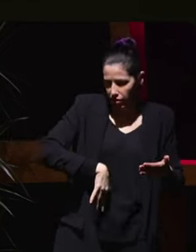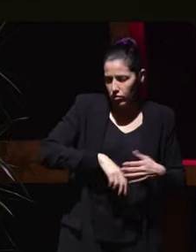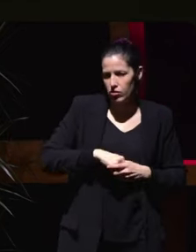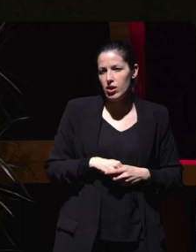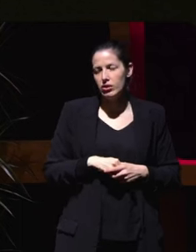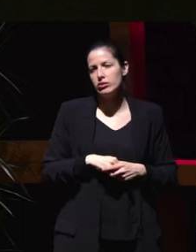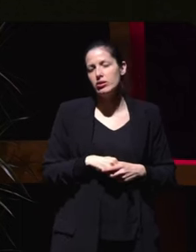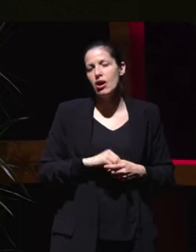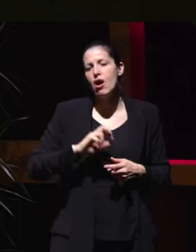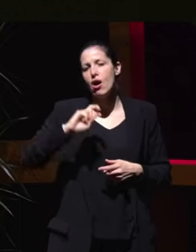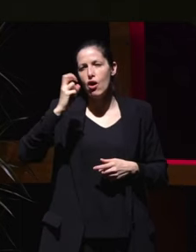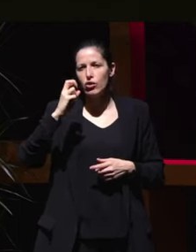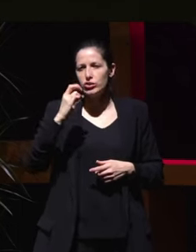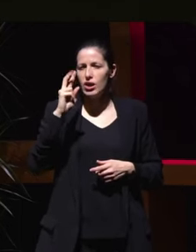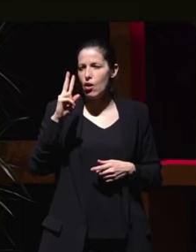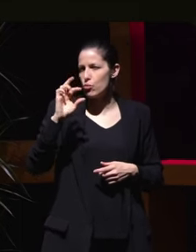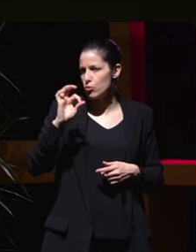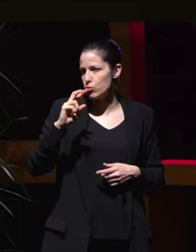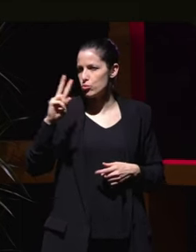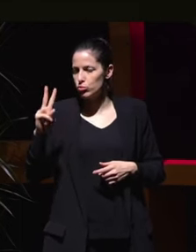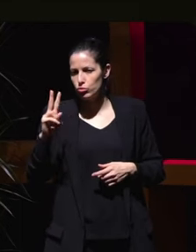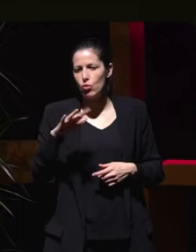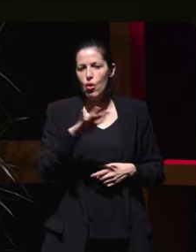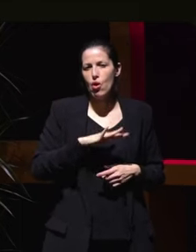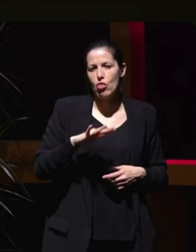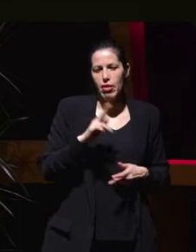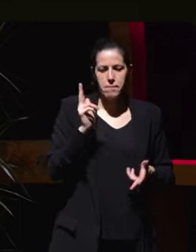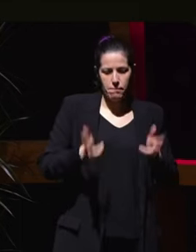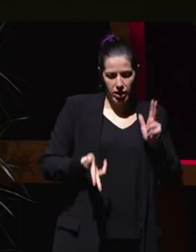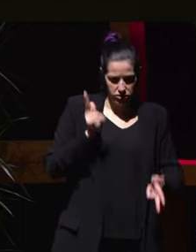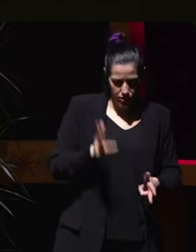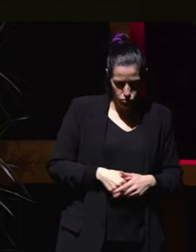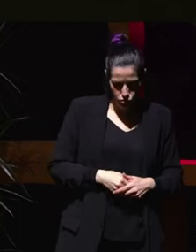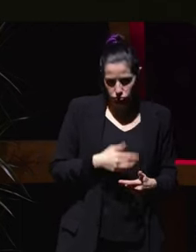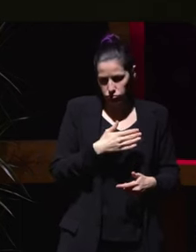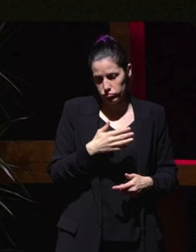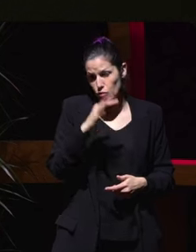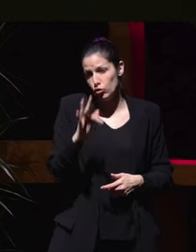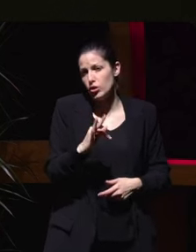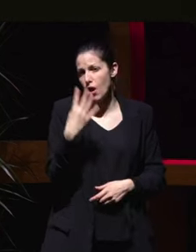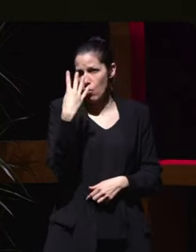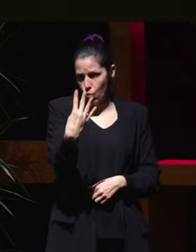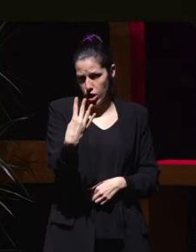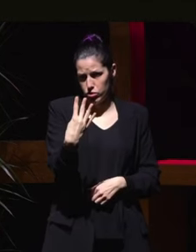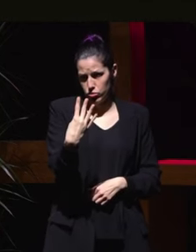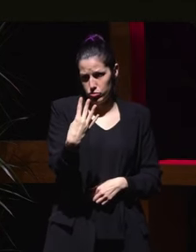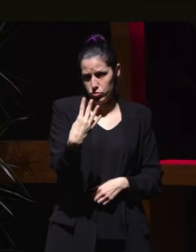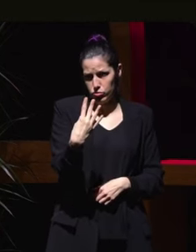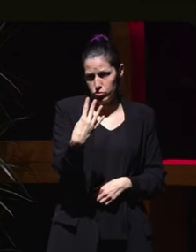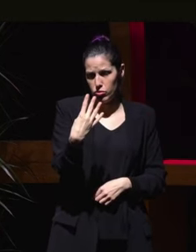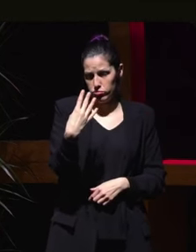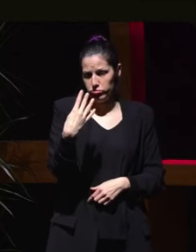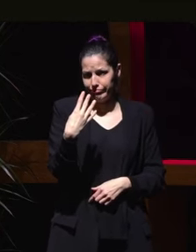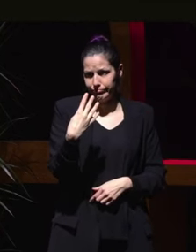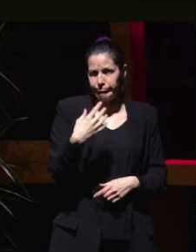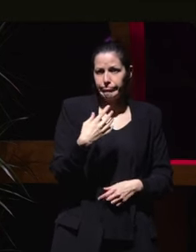Español, está Uxu Martínez, que é a persoa que está co Osasuna. 4 de 20. No inalámbrico, xa non falamos dos narradores, que é